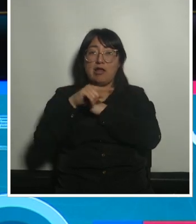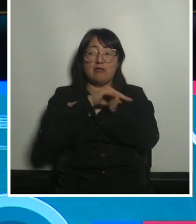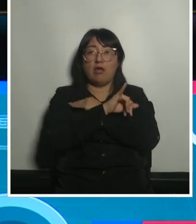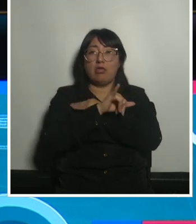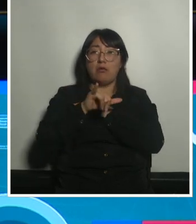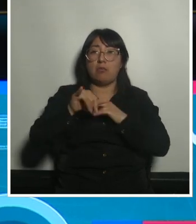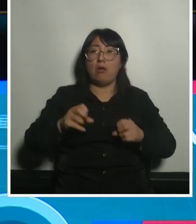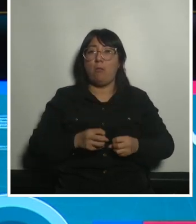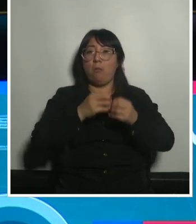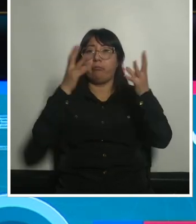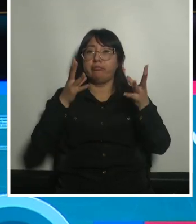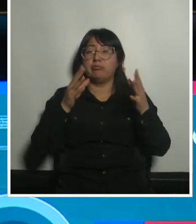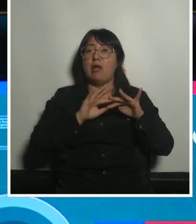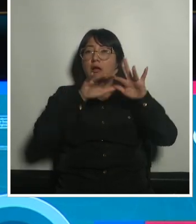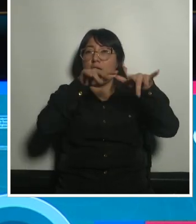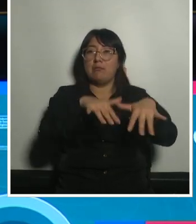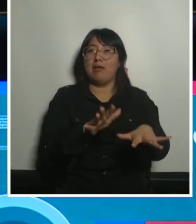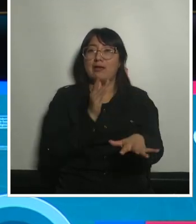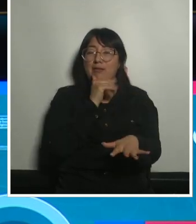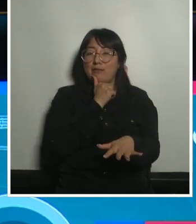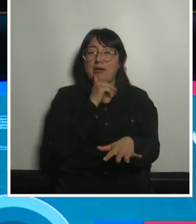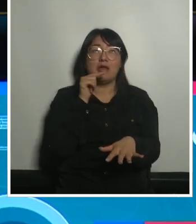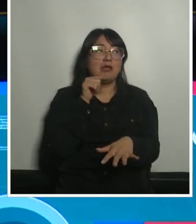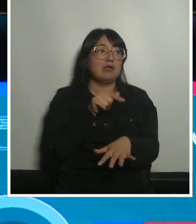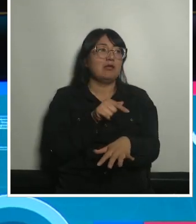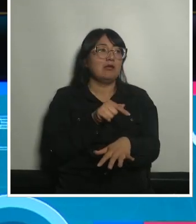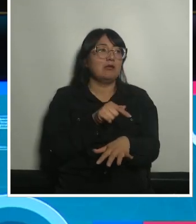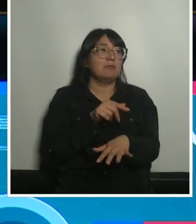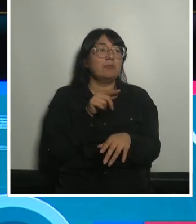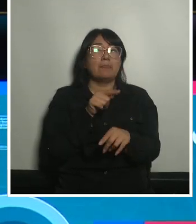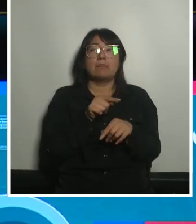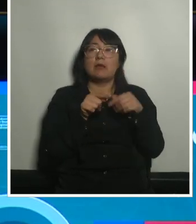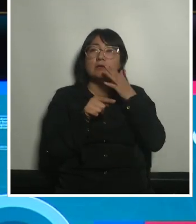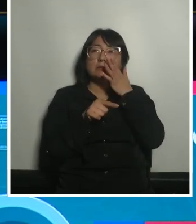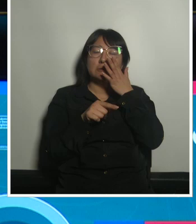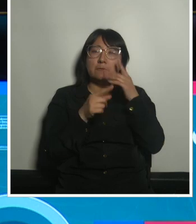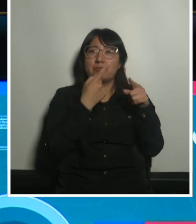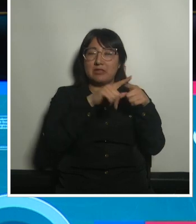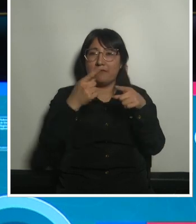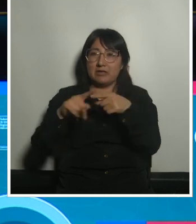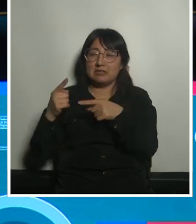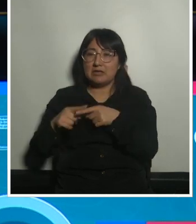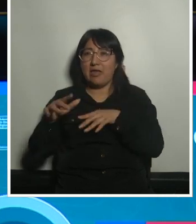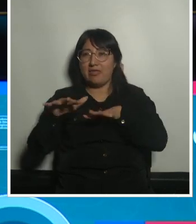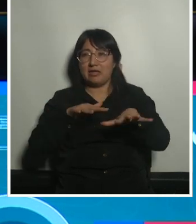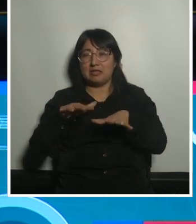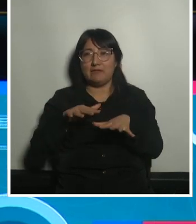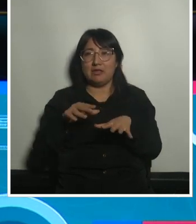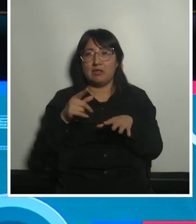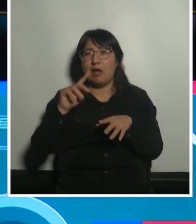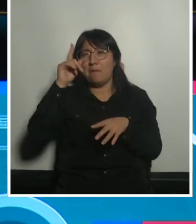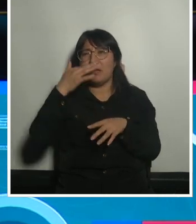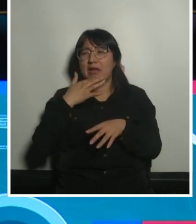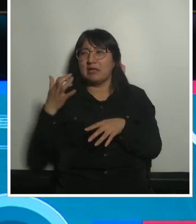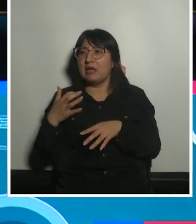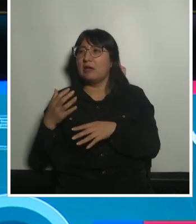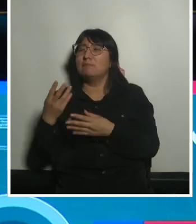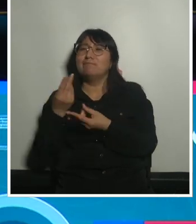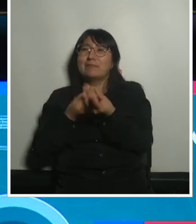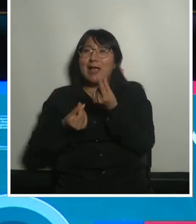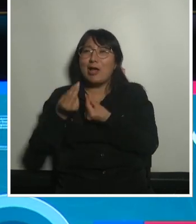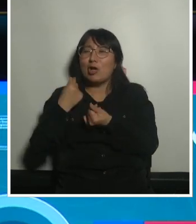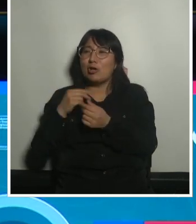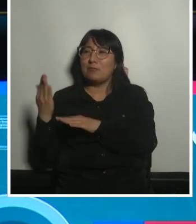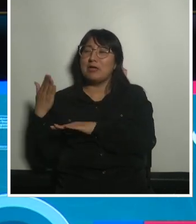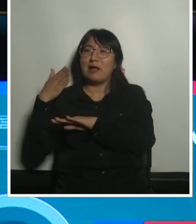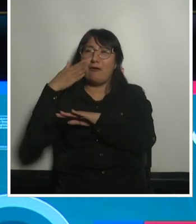tenía playa. Y justamente esa costanera fue para incentivar la diversificación de actividades económicas para motivar el turismo. Y bueno, se echaron